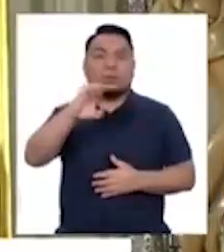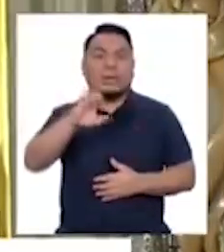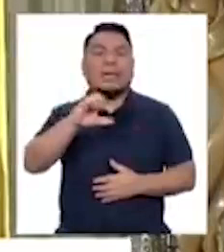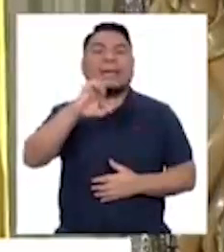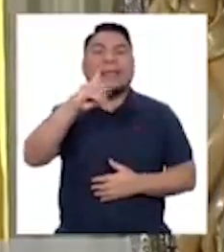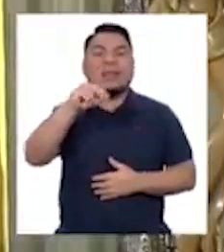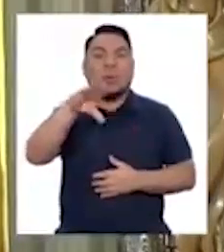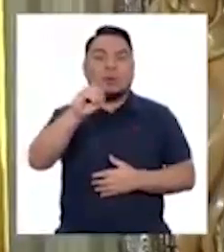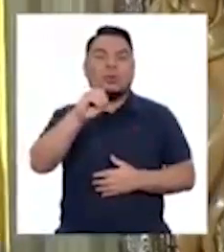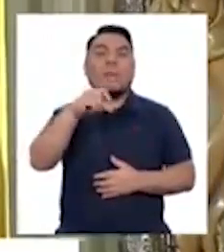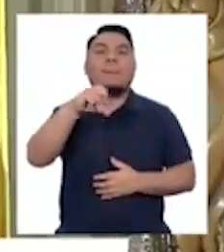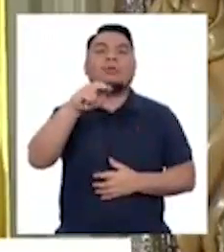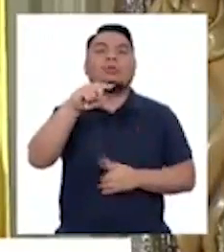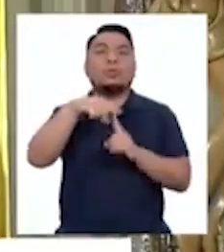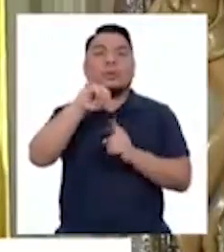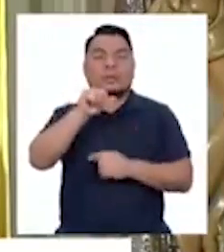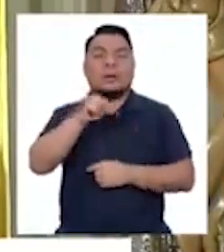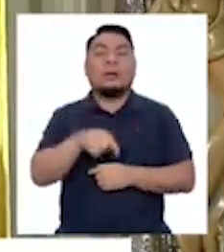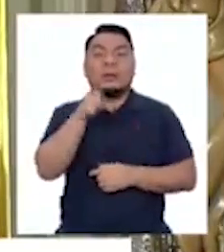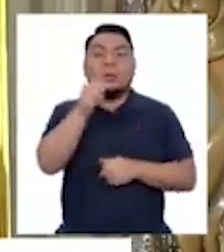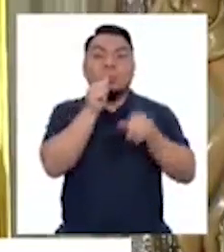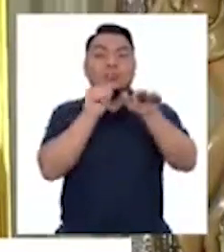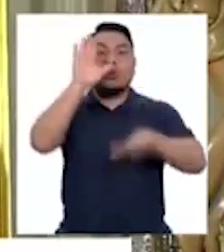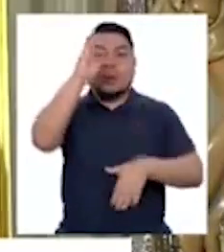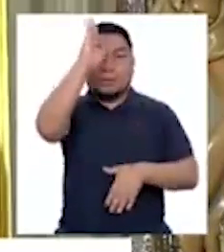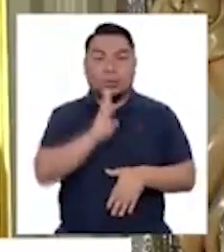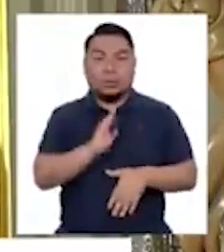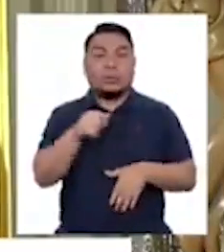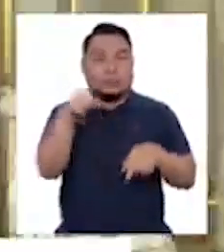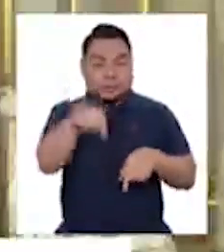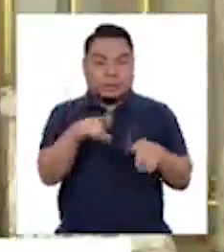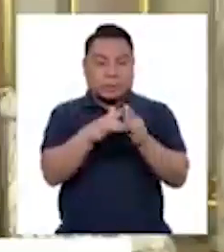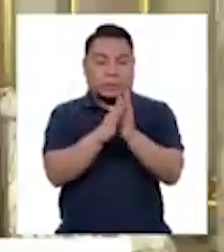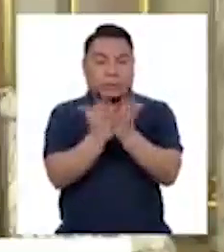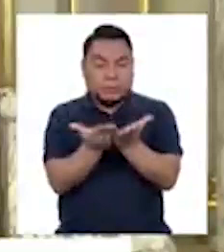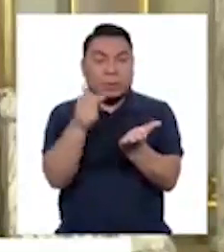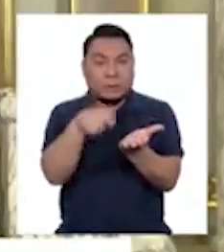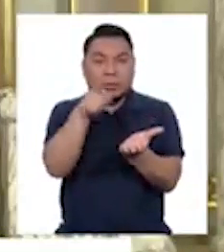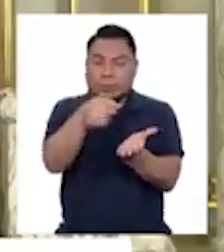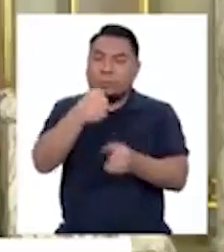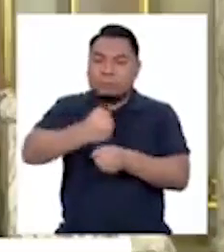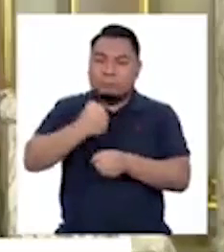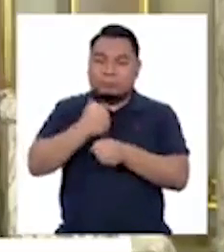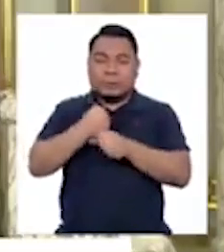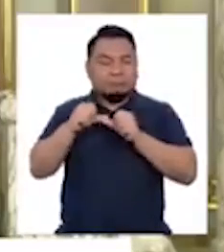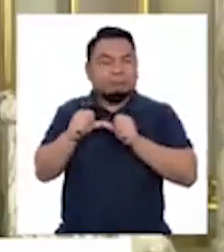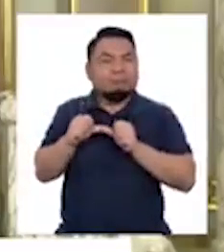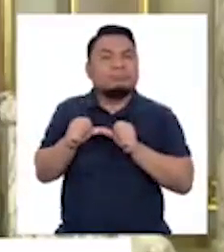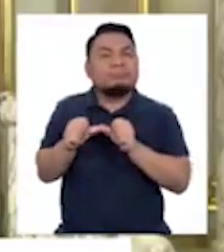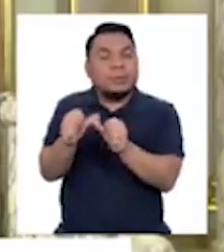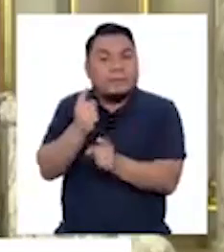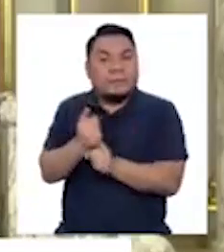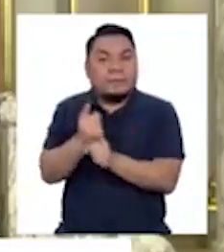Eduardo Montoya Pérez, juráis por Dios y estos santos evangelios desempeñar leal y